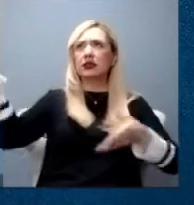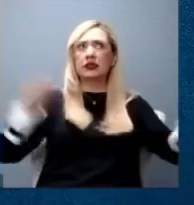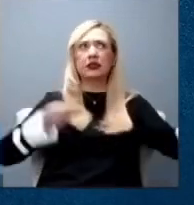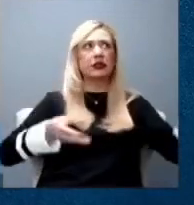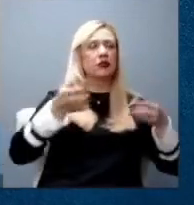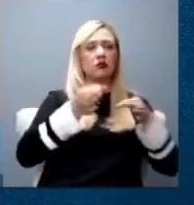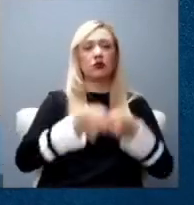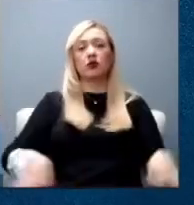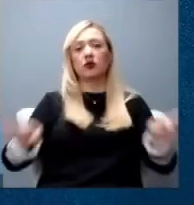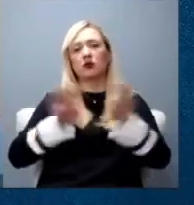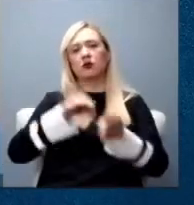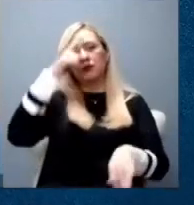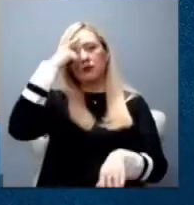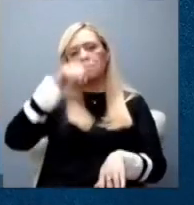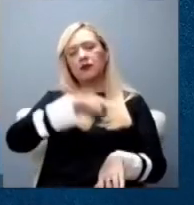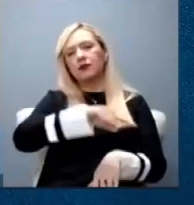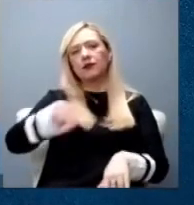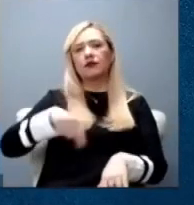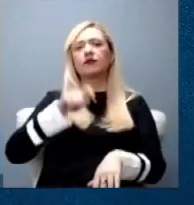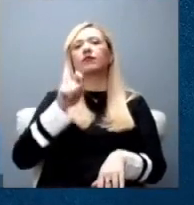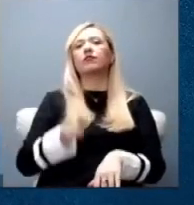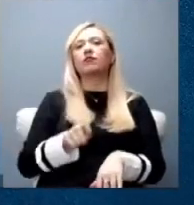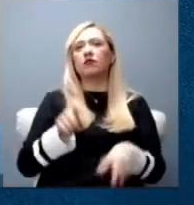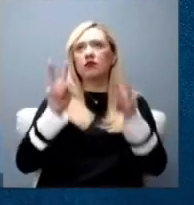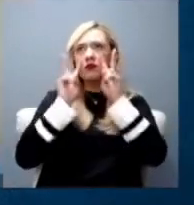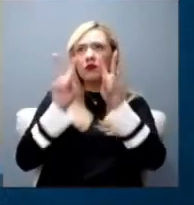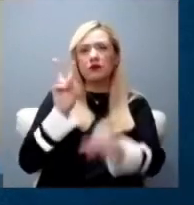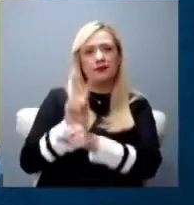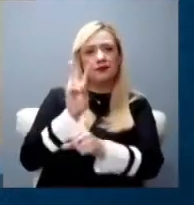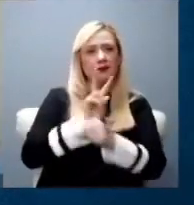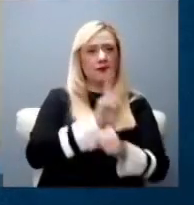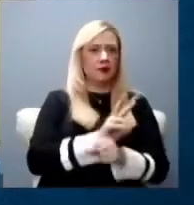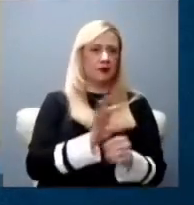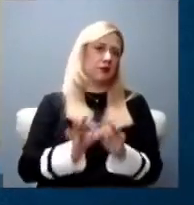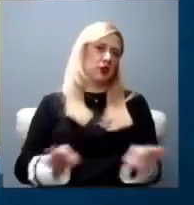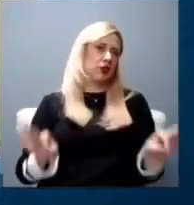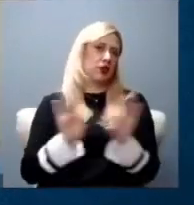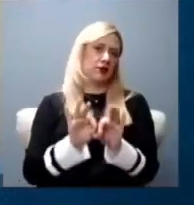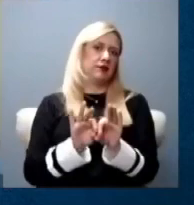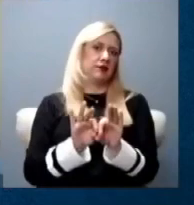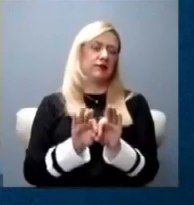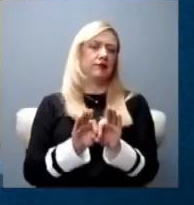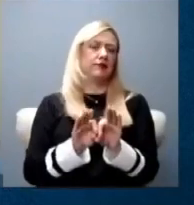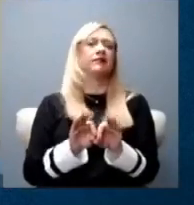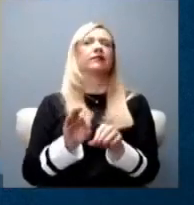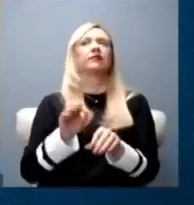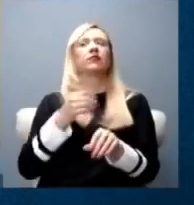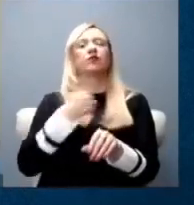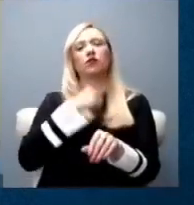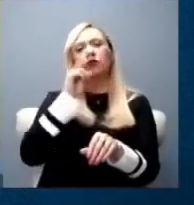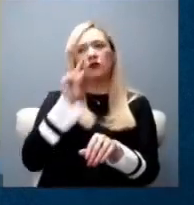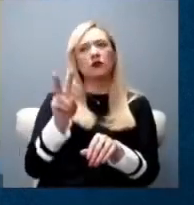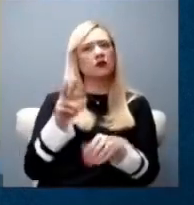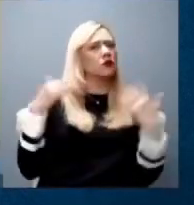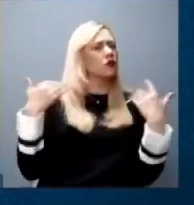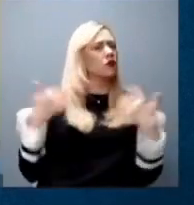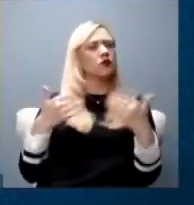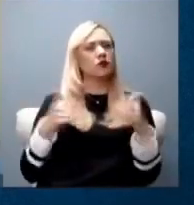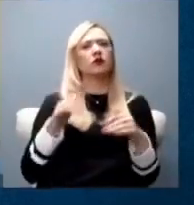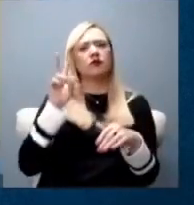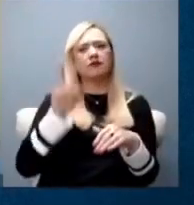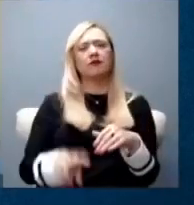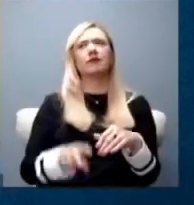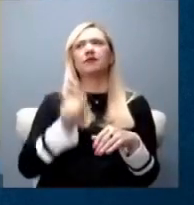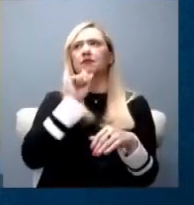y que juegan un papel sumamente importante. Por ejemplo, dentro de los, que a mí me parece que es fundamental decirlo, dentro de la